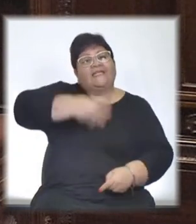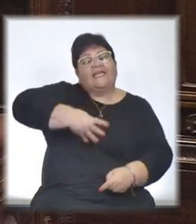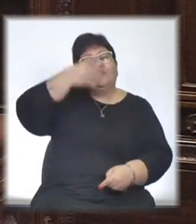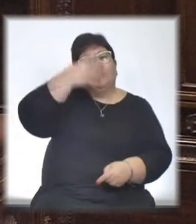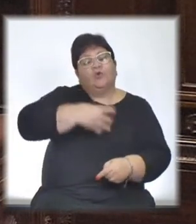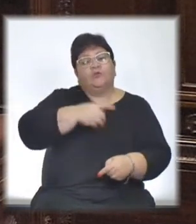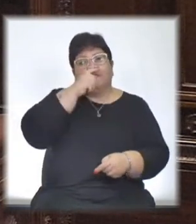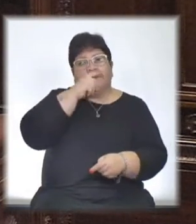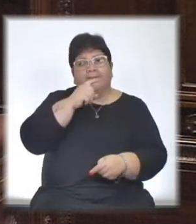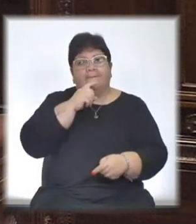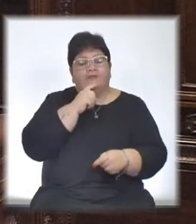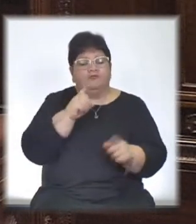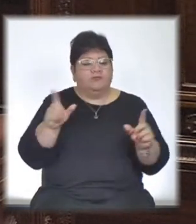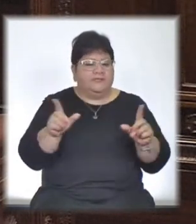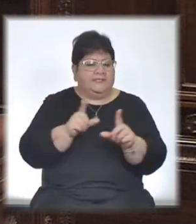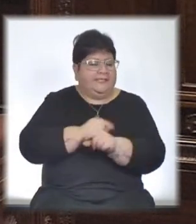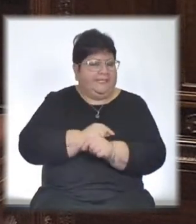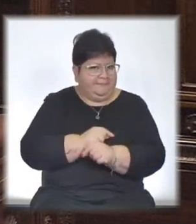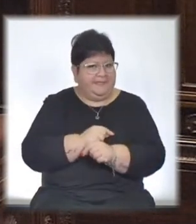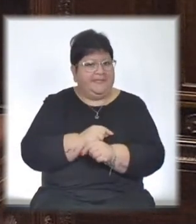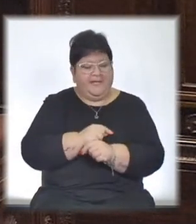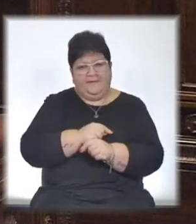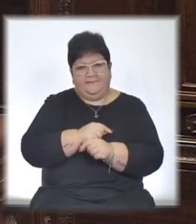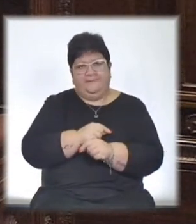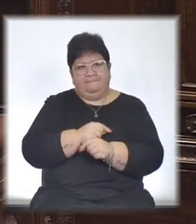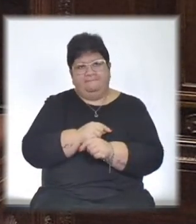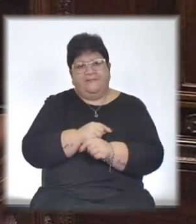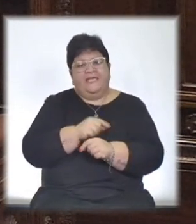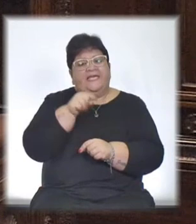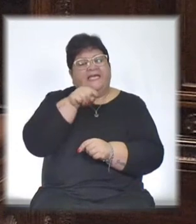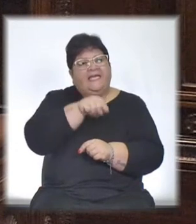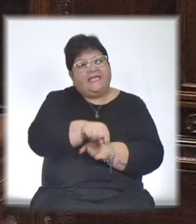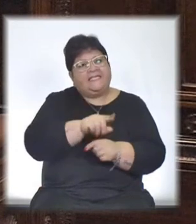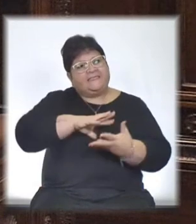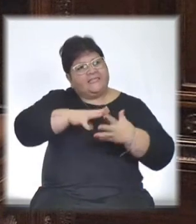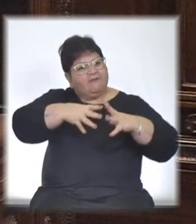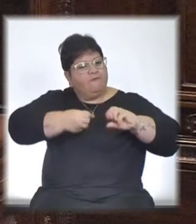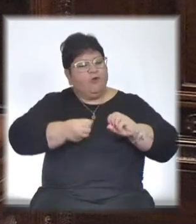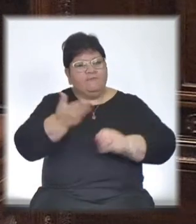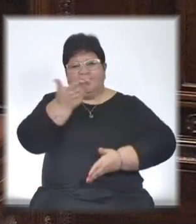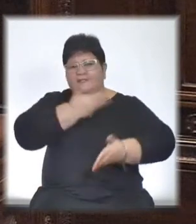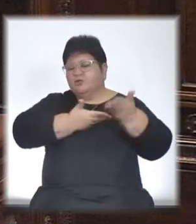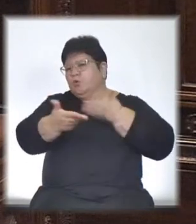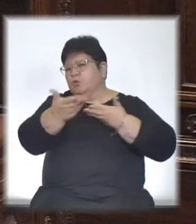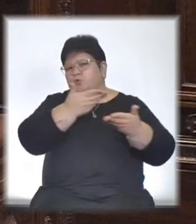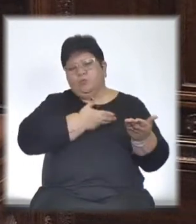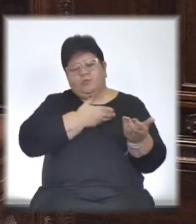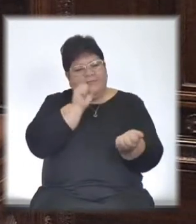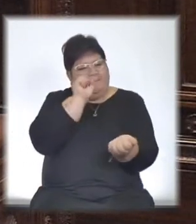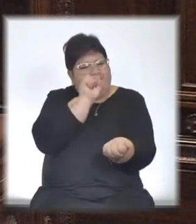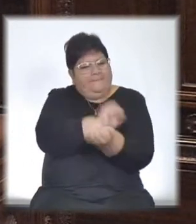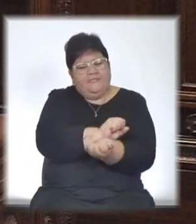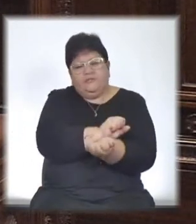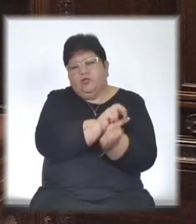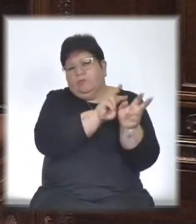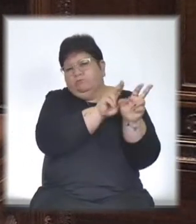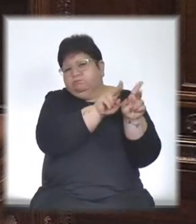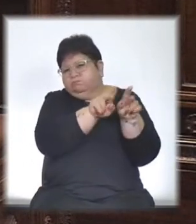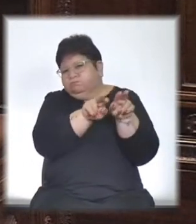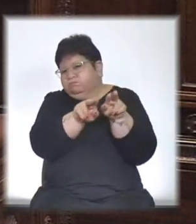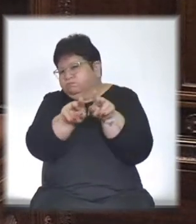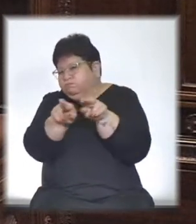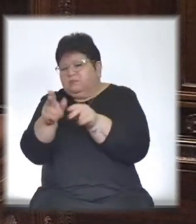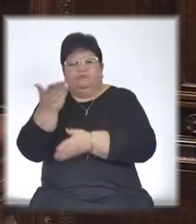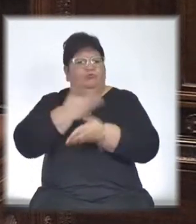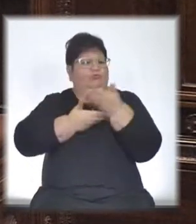de represión utilizado por la dictadura cívico-militar uruguaya, la prisión política prolongada, precedida siempre por